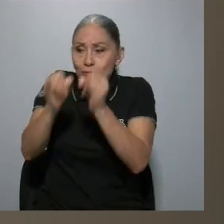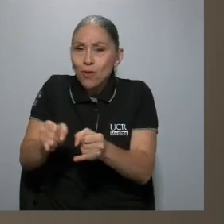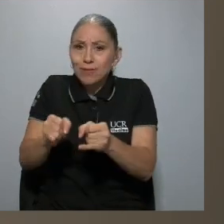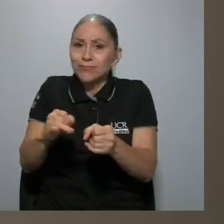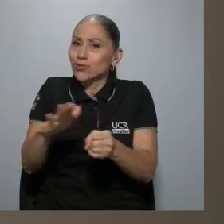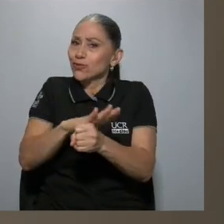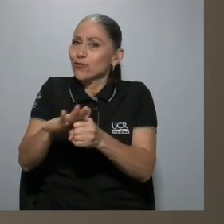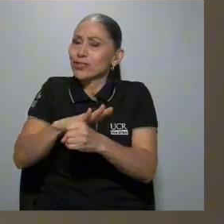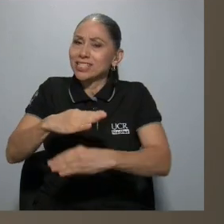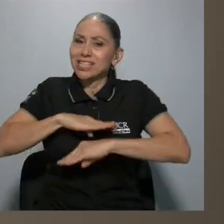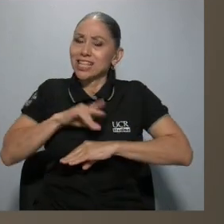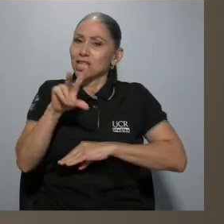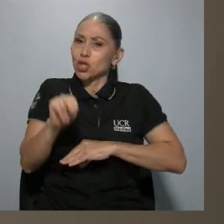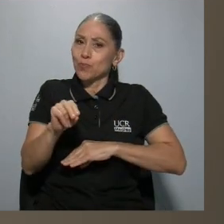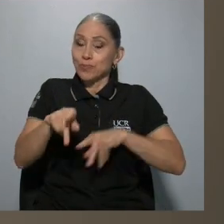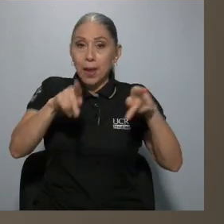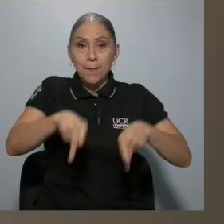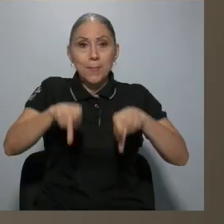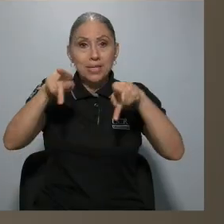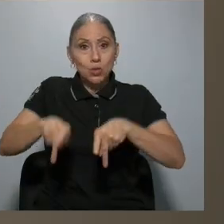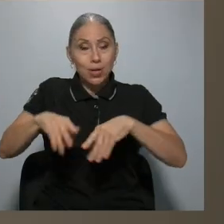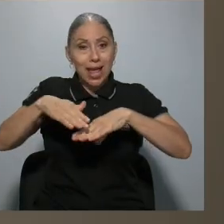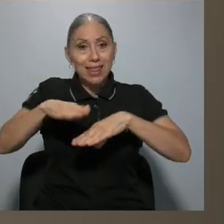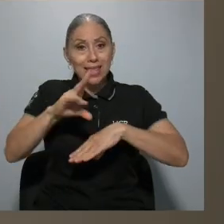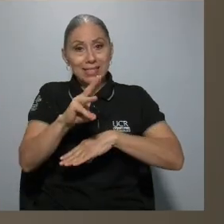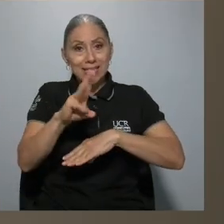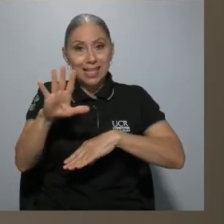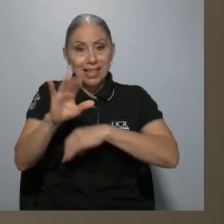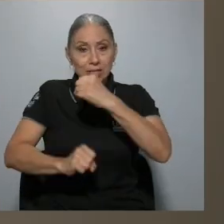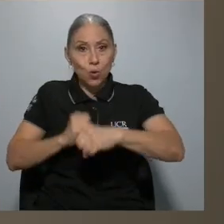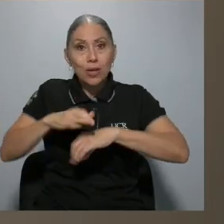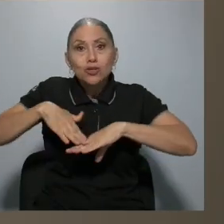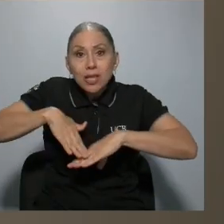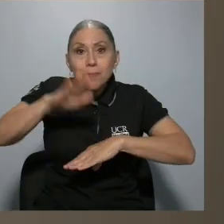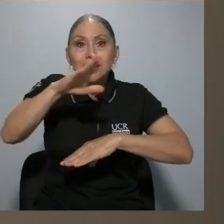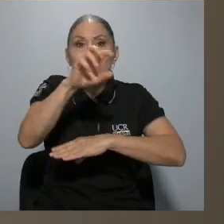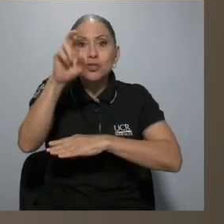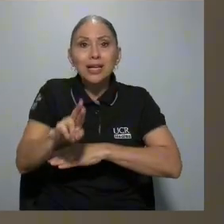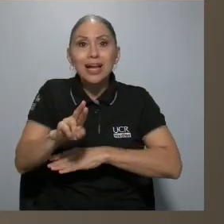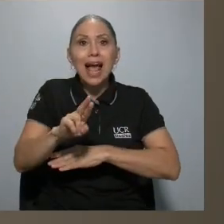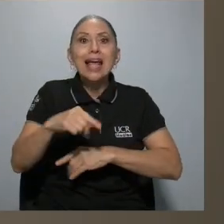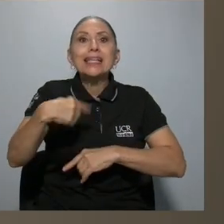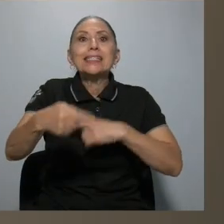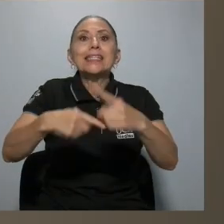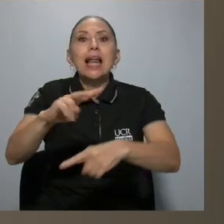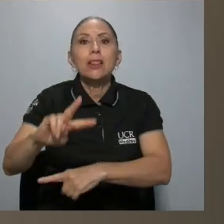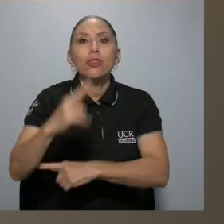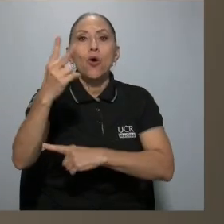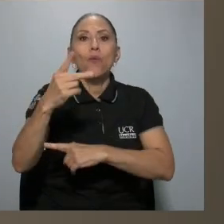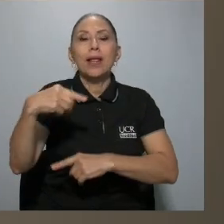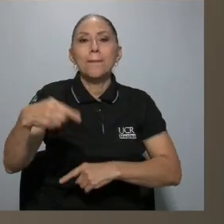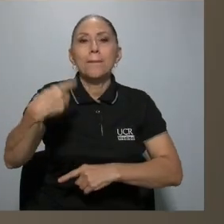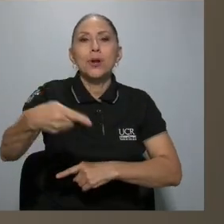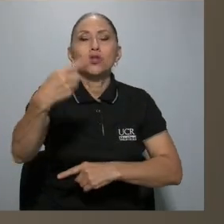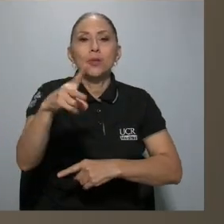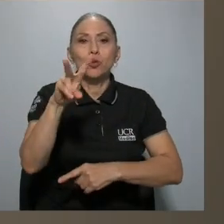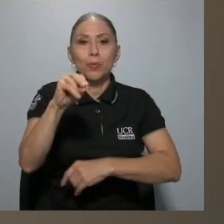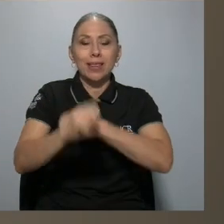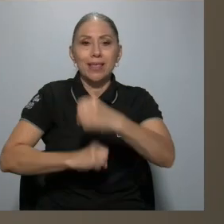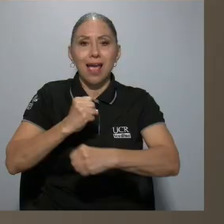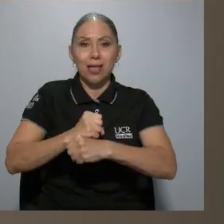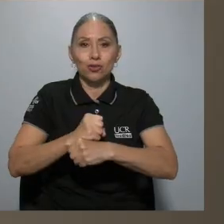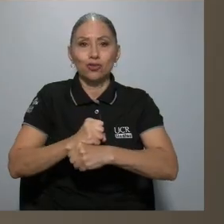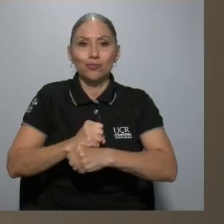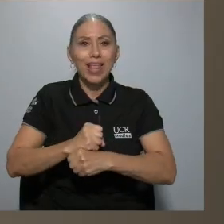suficiente. La población de 65 años y más en Costa Rica se duplicará en los próximos 20 años. Las